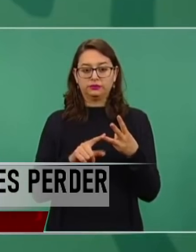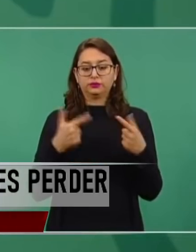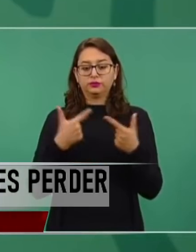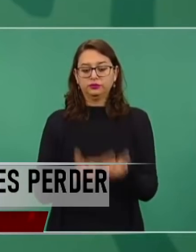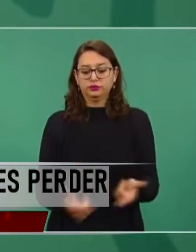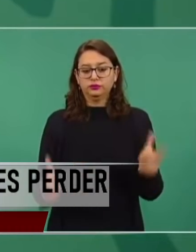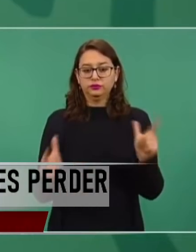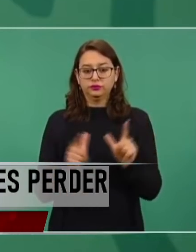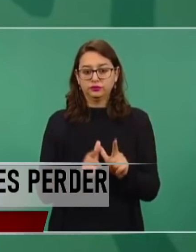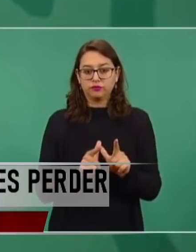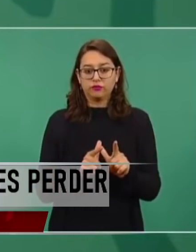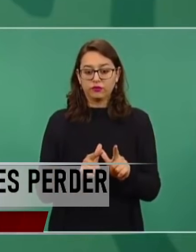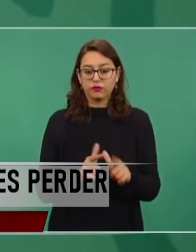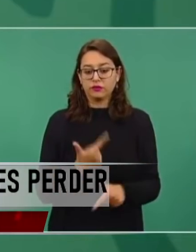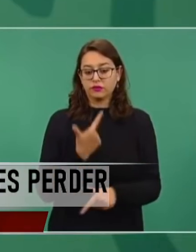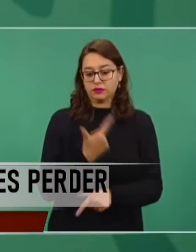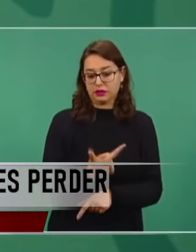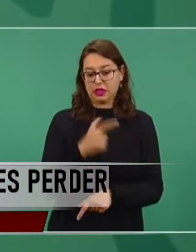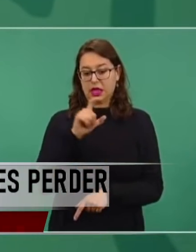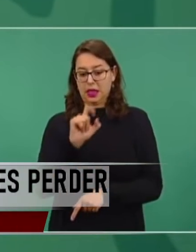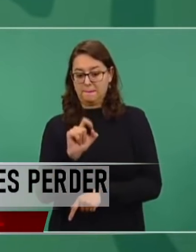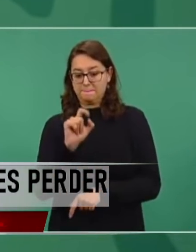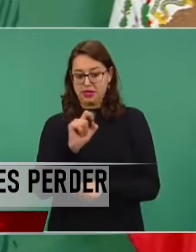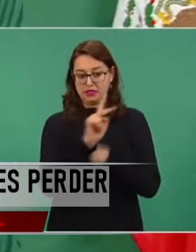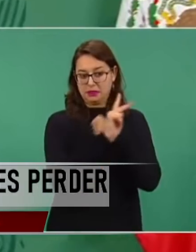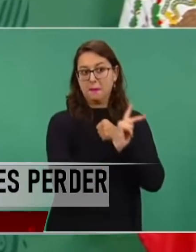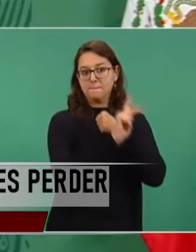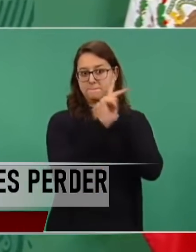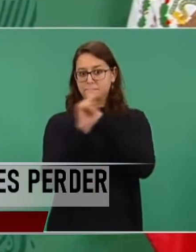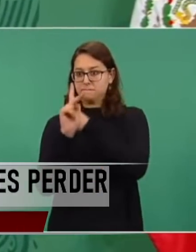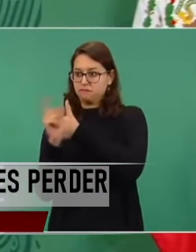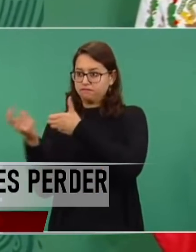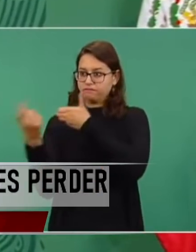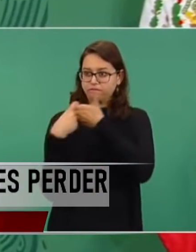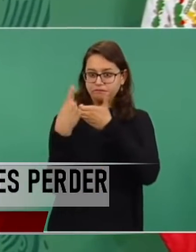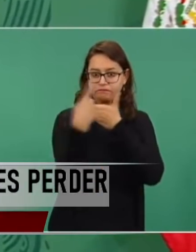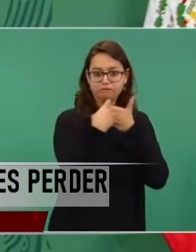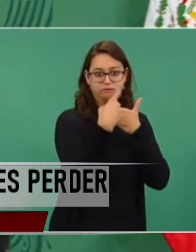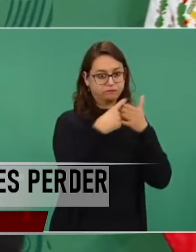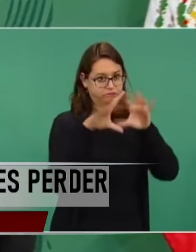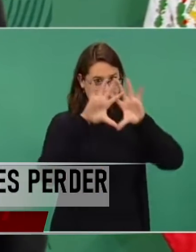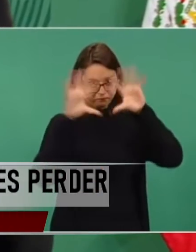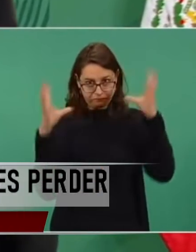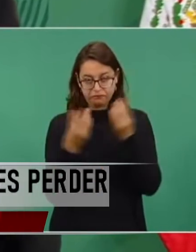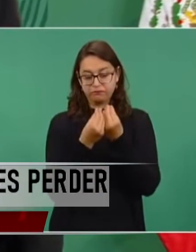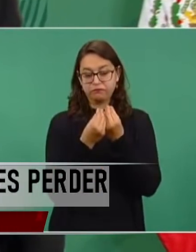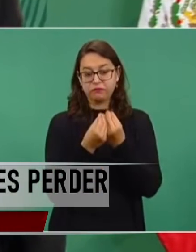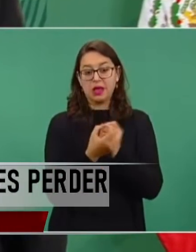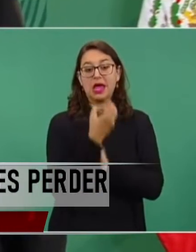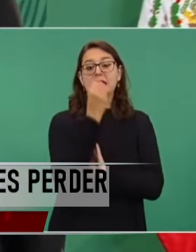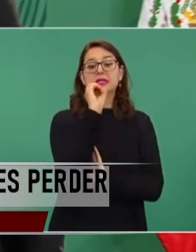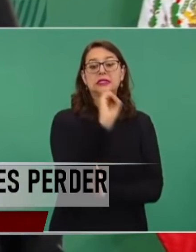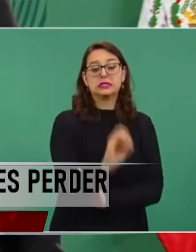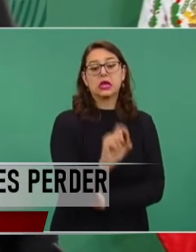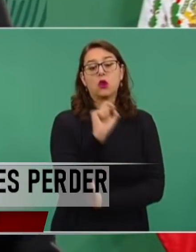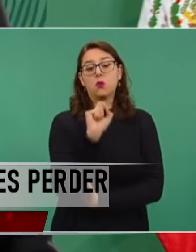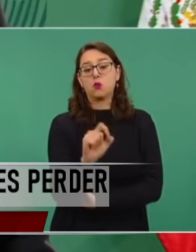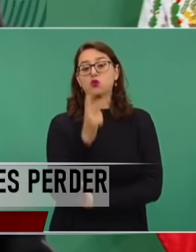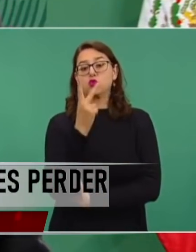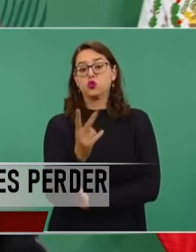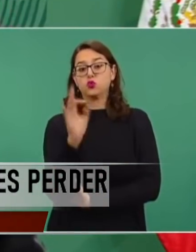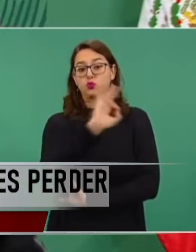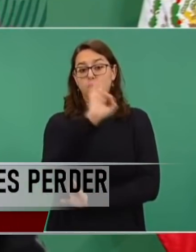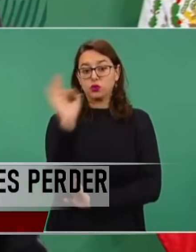reales díganme qué piensan sobre estas tres noticias hoy lunes mi nombre es Isai Ramírez reporté para que se vea verdad nos vemos en un próximo video